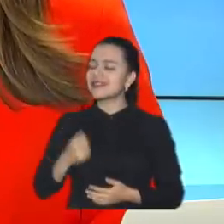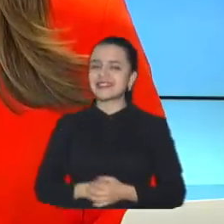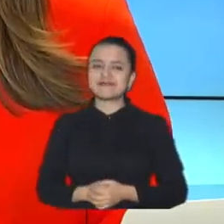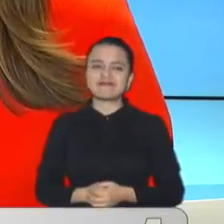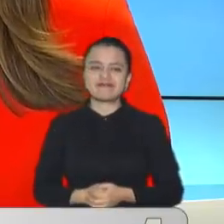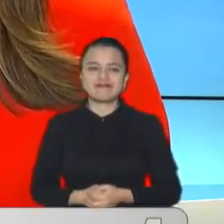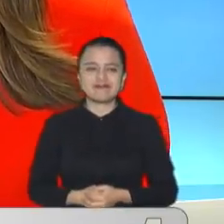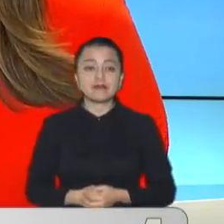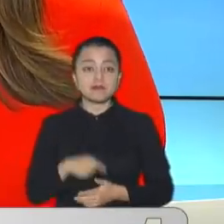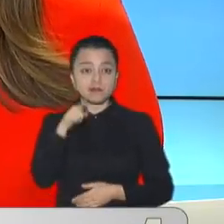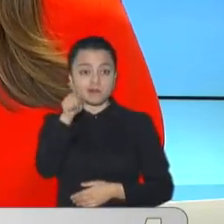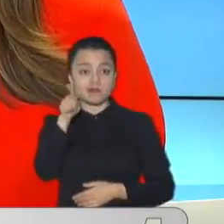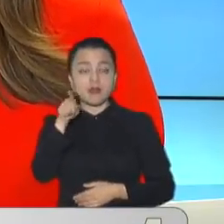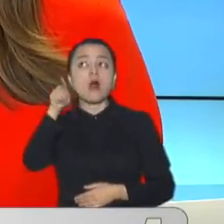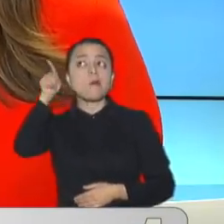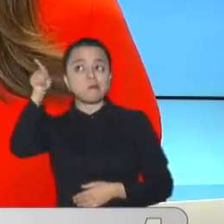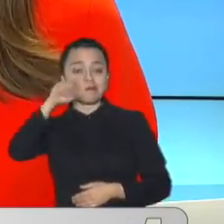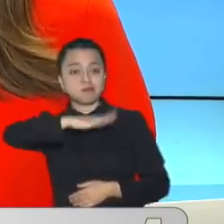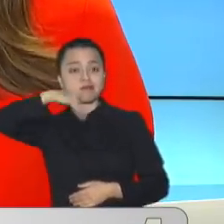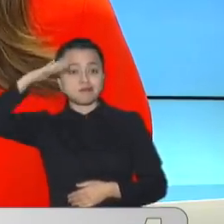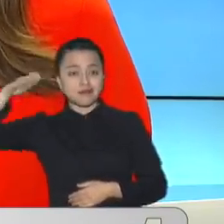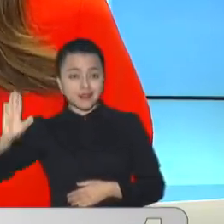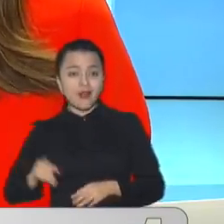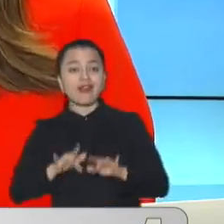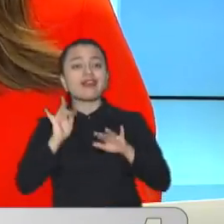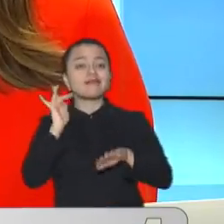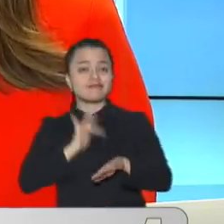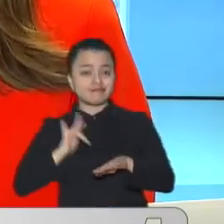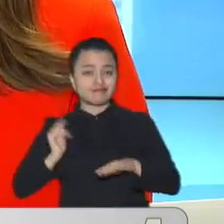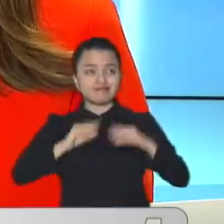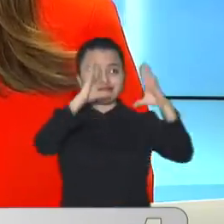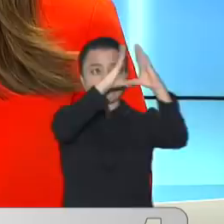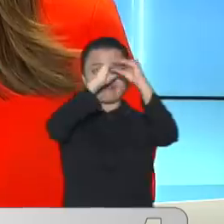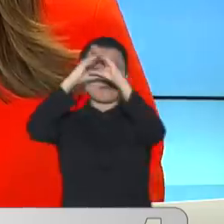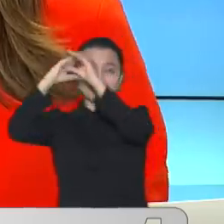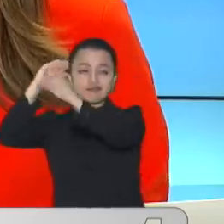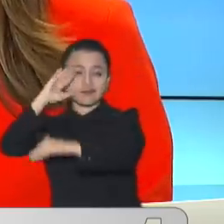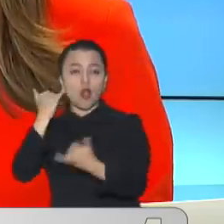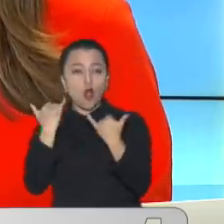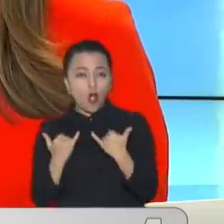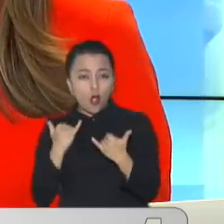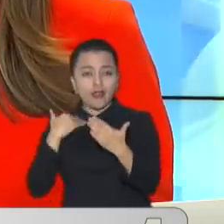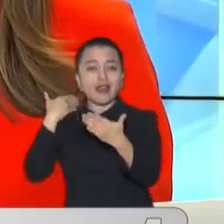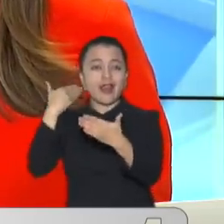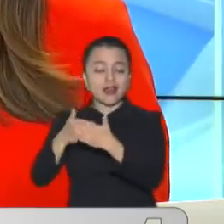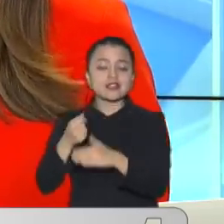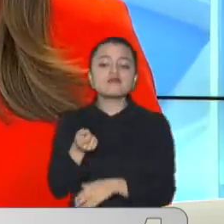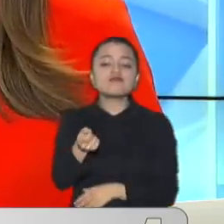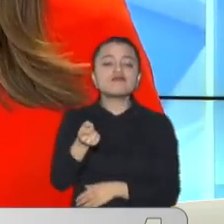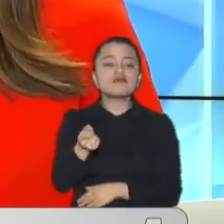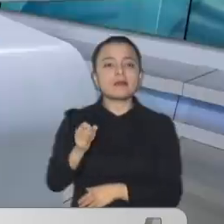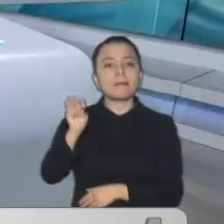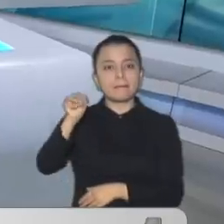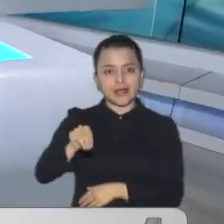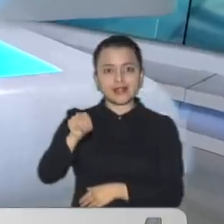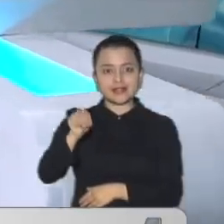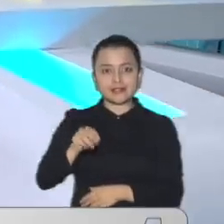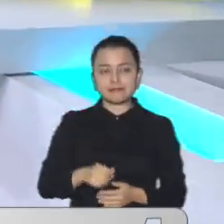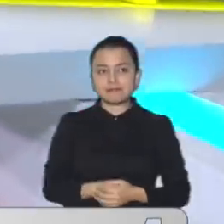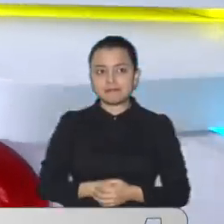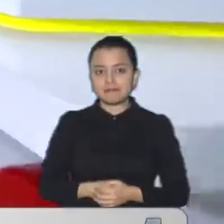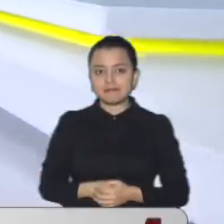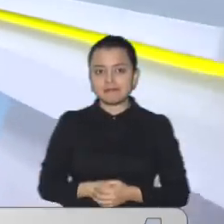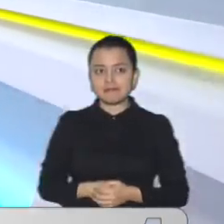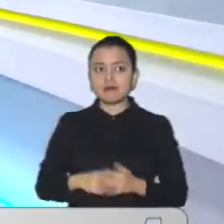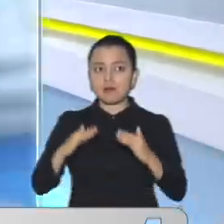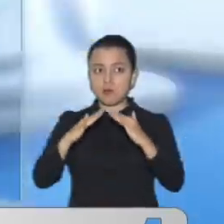Y Antioquia regresa a toques de queda nocturnos a partir de esta noche y se extenderán hasta el próximo martes. Yusi Chaparro nos tiene el reporte. Yusi,